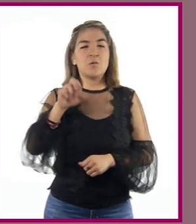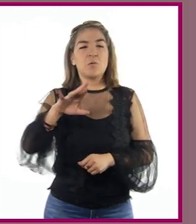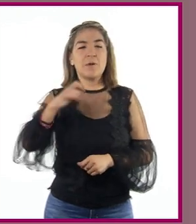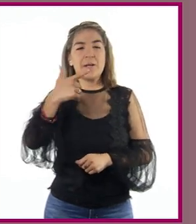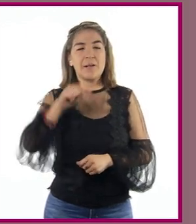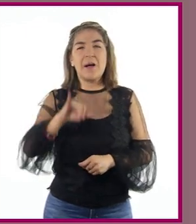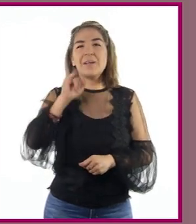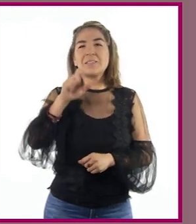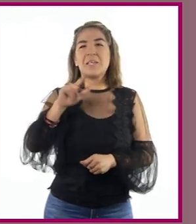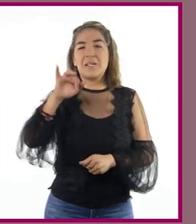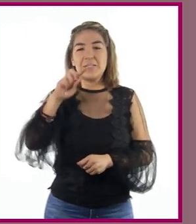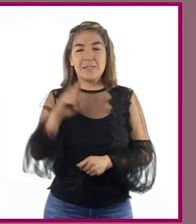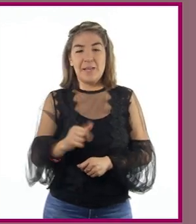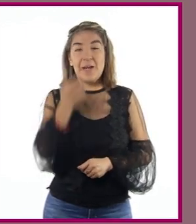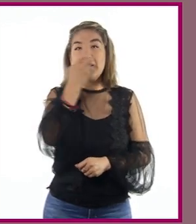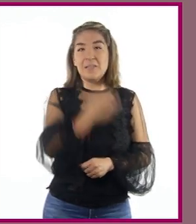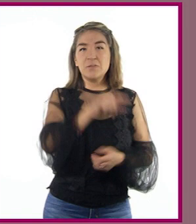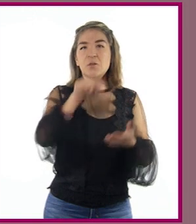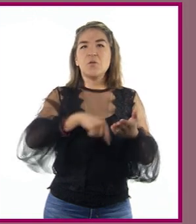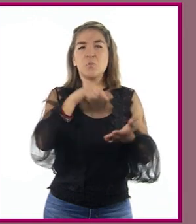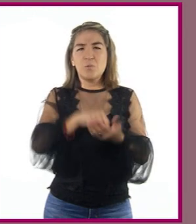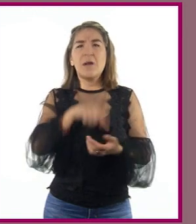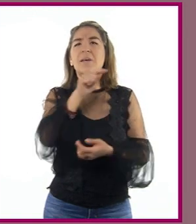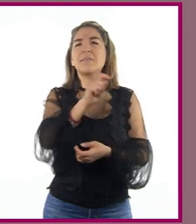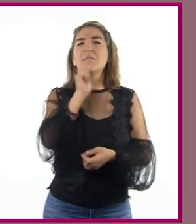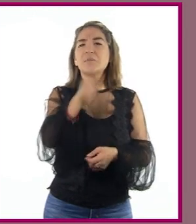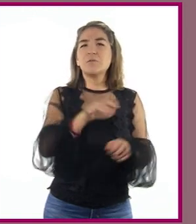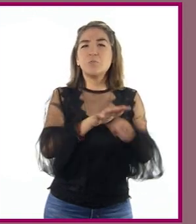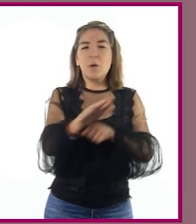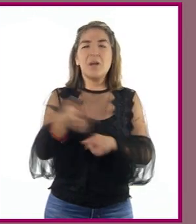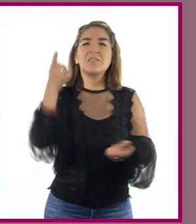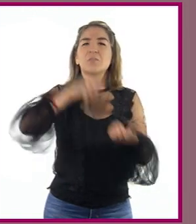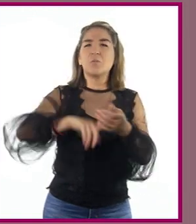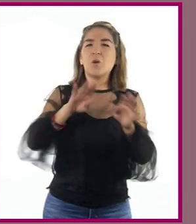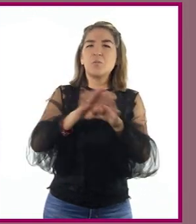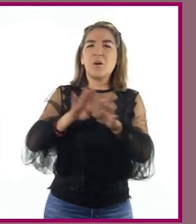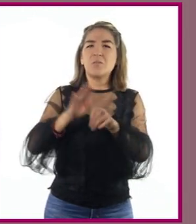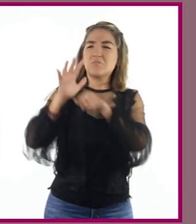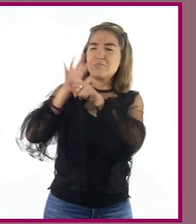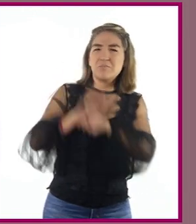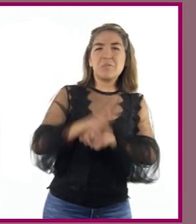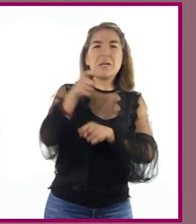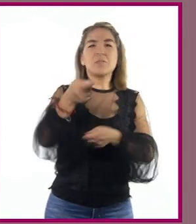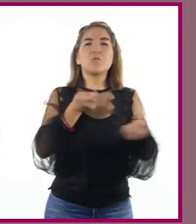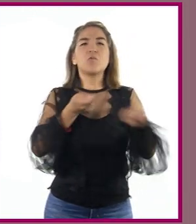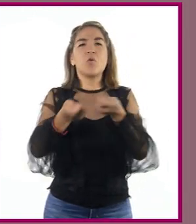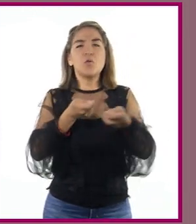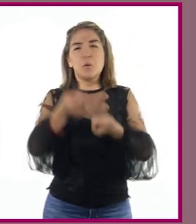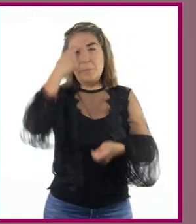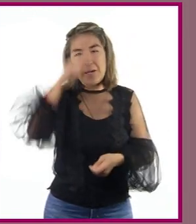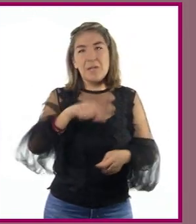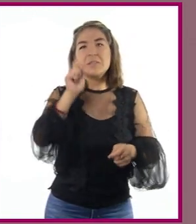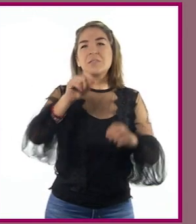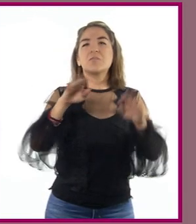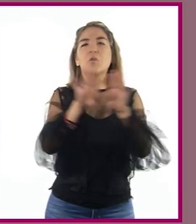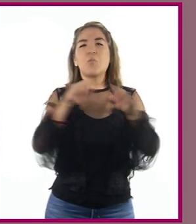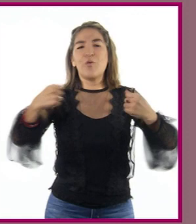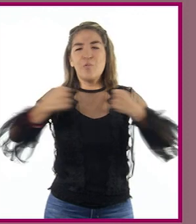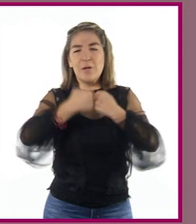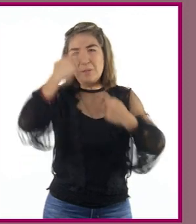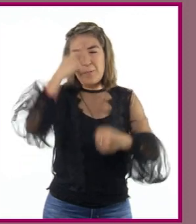logros relacionados con el espacio de Schengen están la supresión de controles en las fronteras interiores y la libre